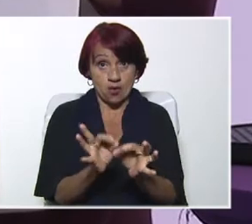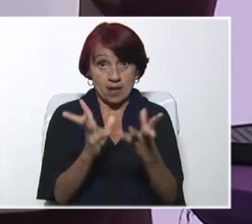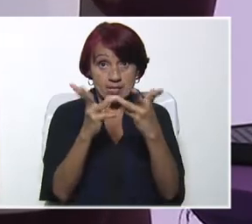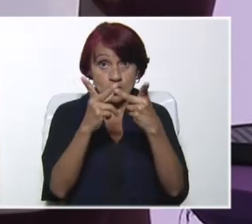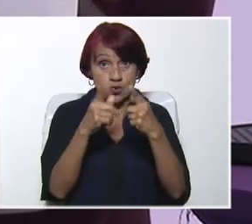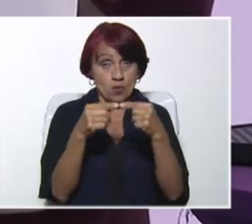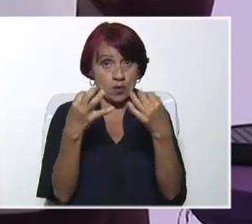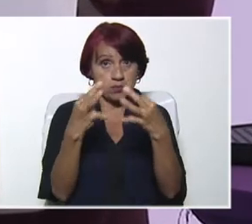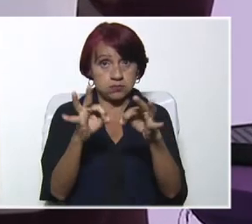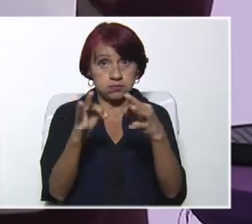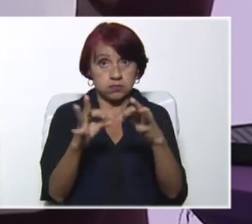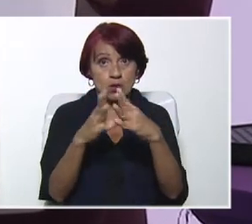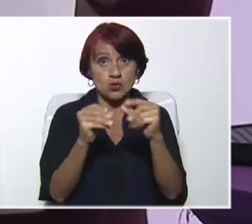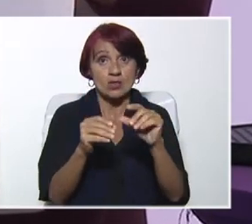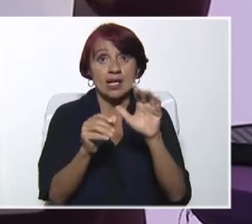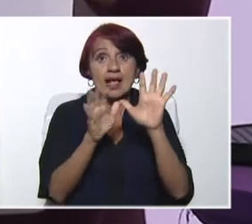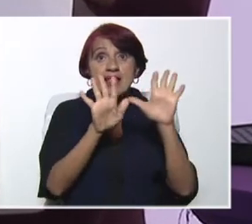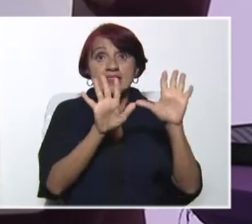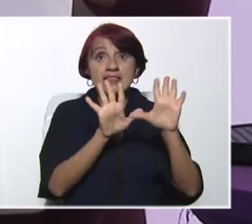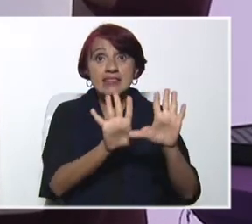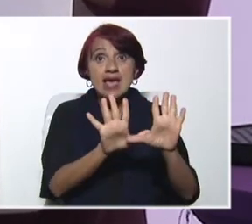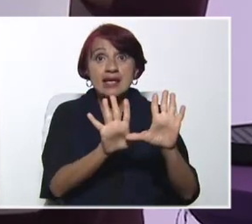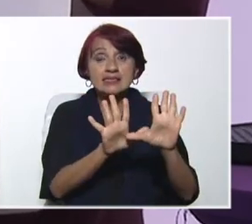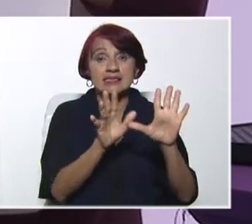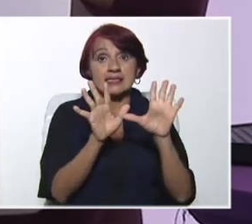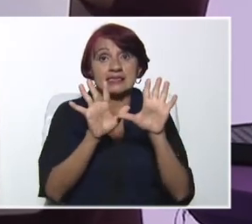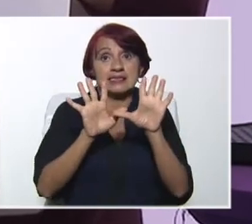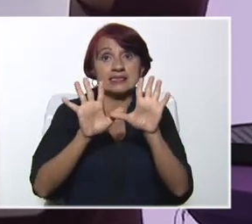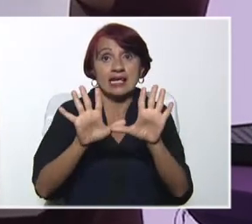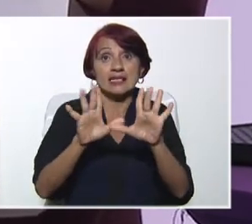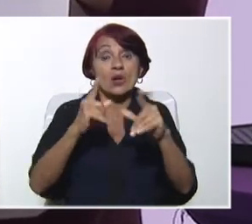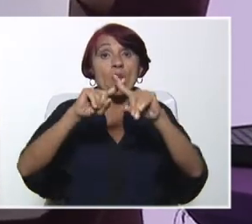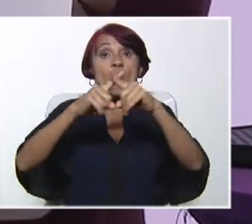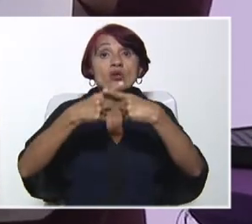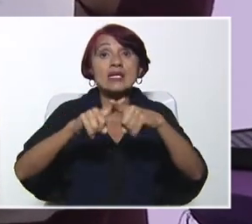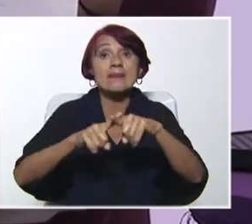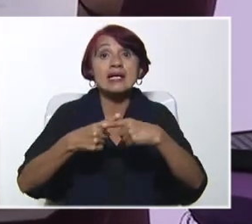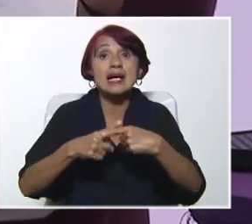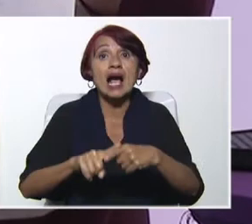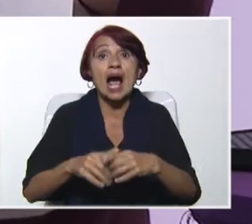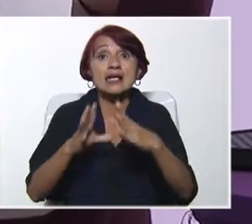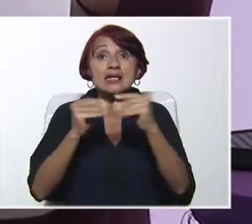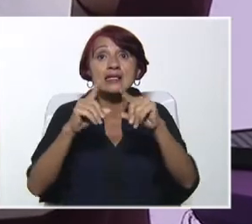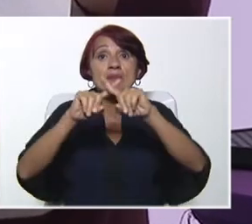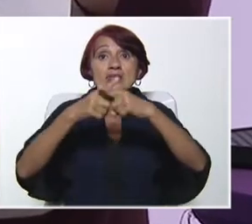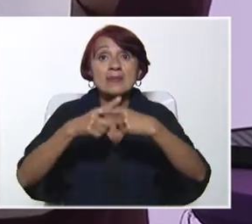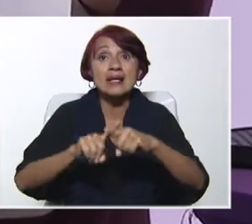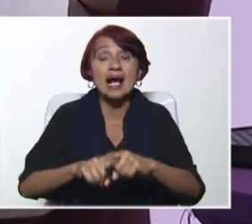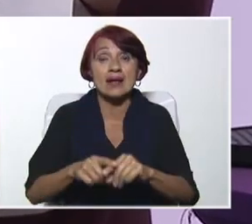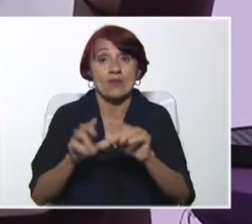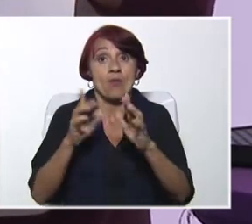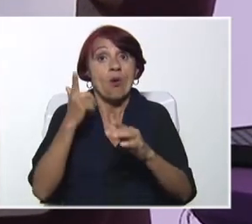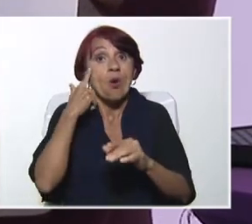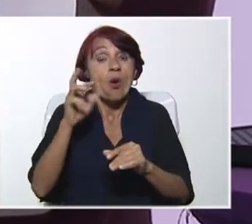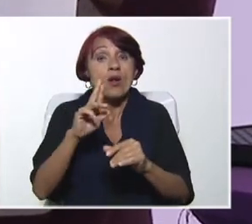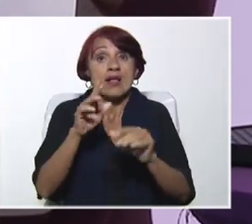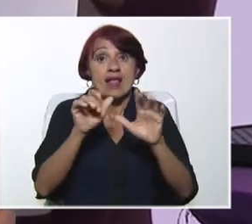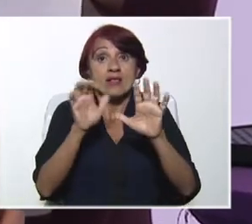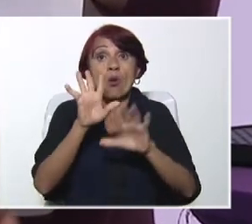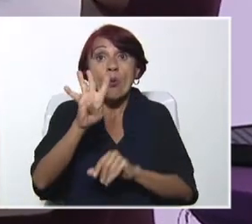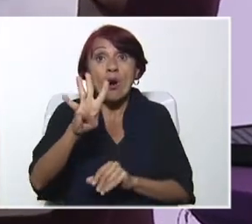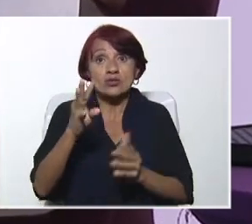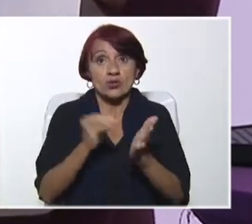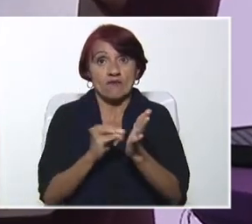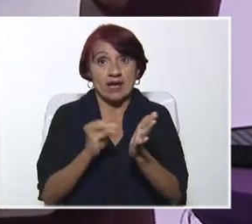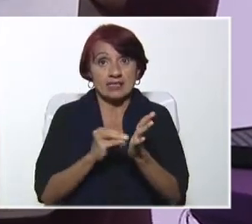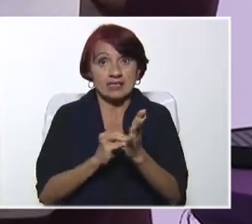producto, vamos entonces a multiplicar la base, el número 10, lo vamos a multiplicar 4